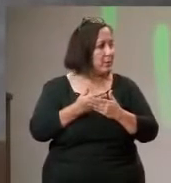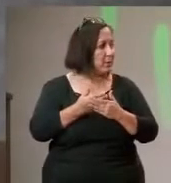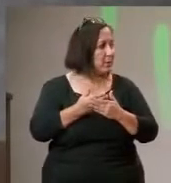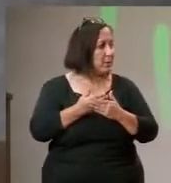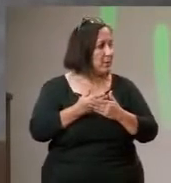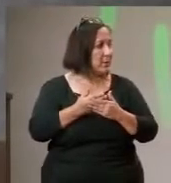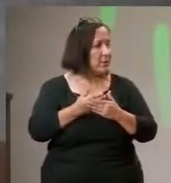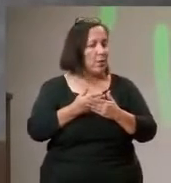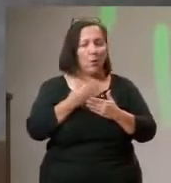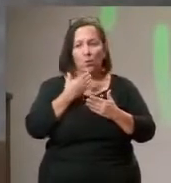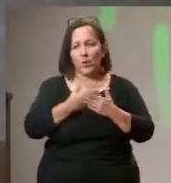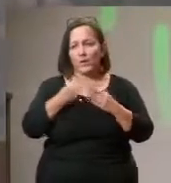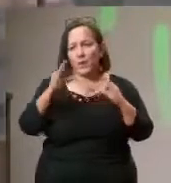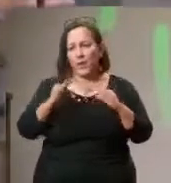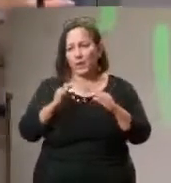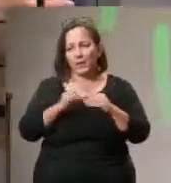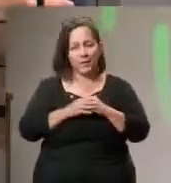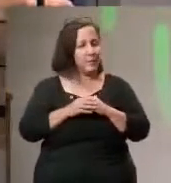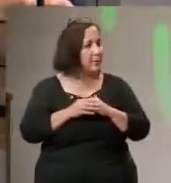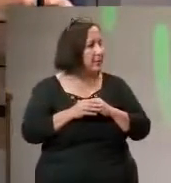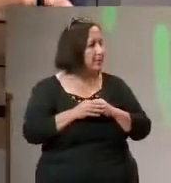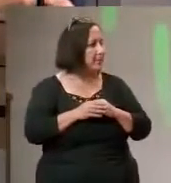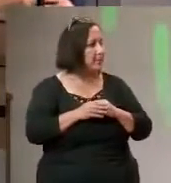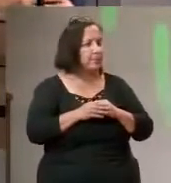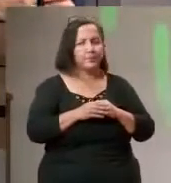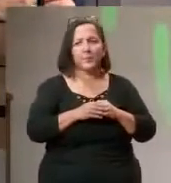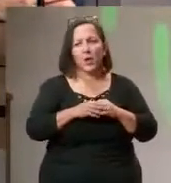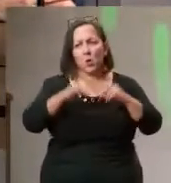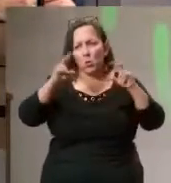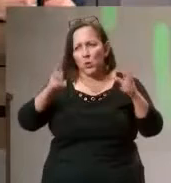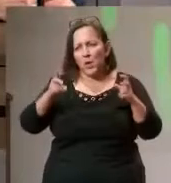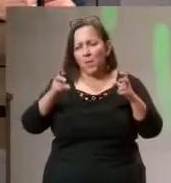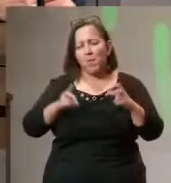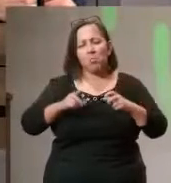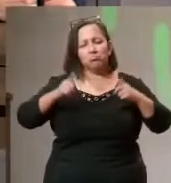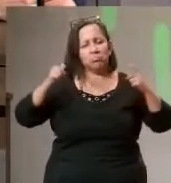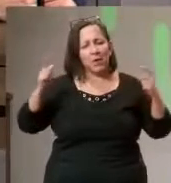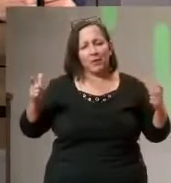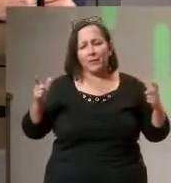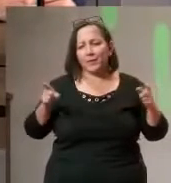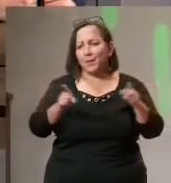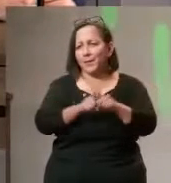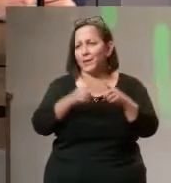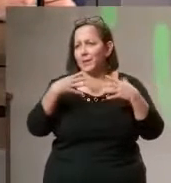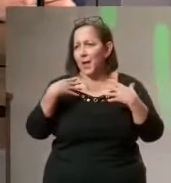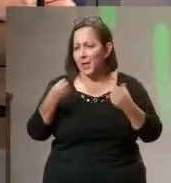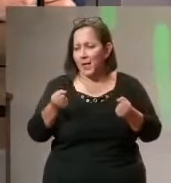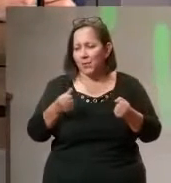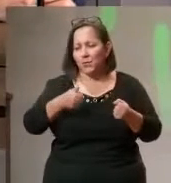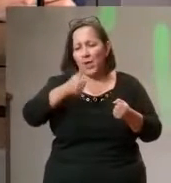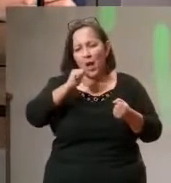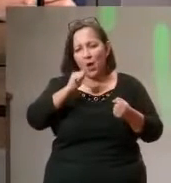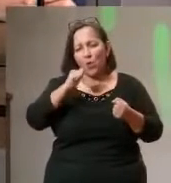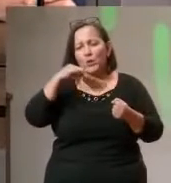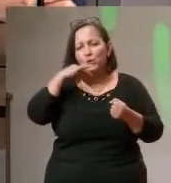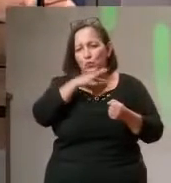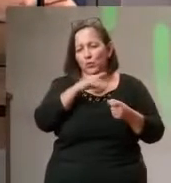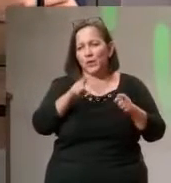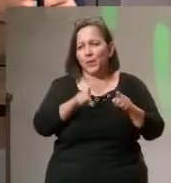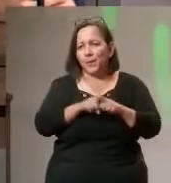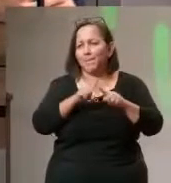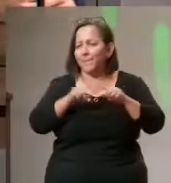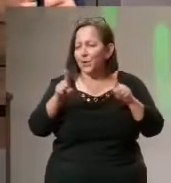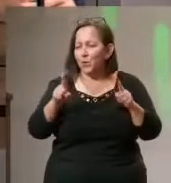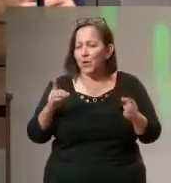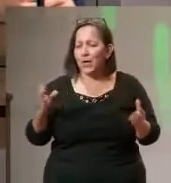¿Se escucha? Sí. Bueno, este es un tema bastante amplio de saneamiento de aguas residuales, pero